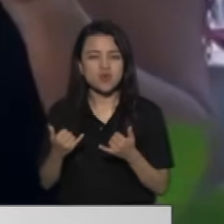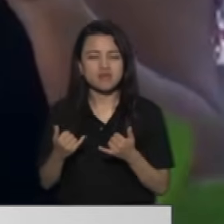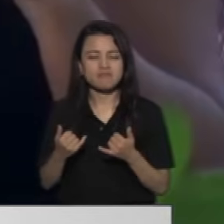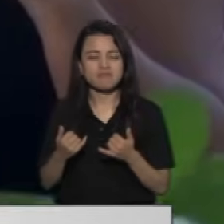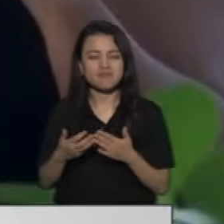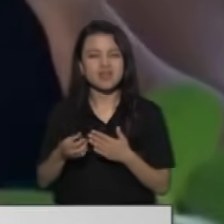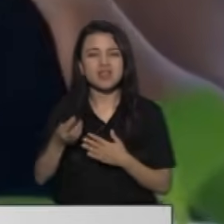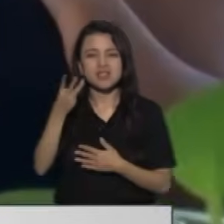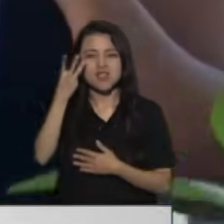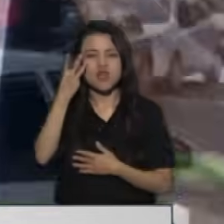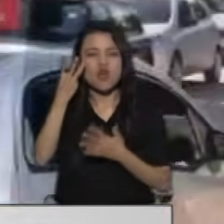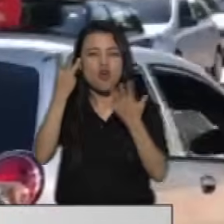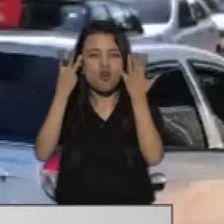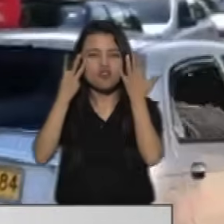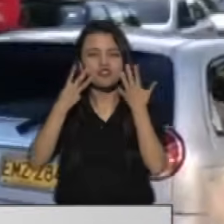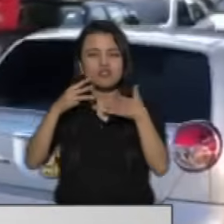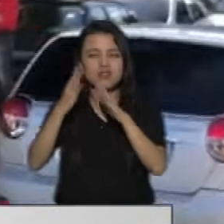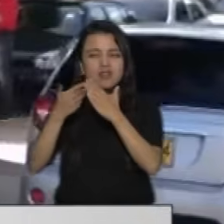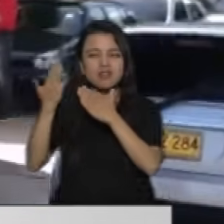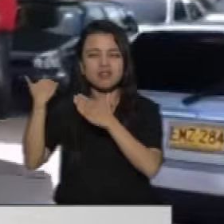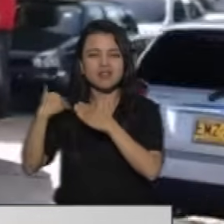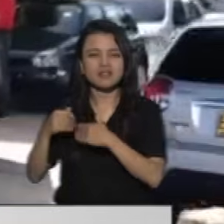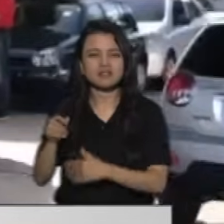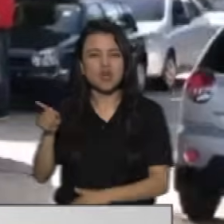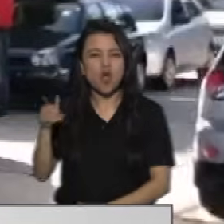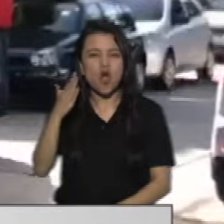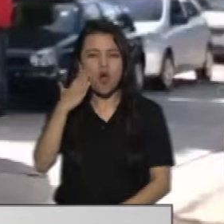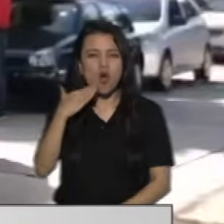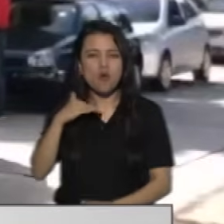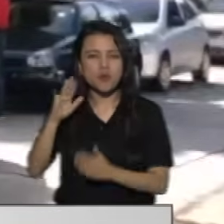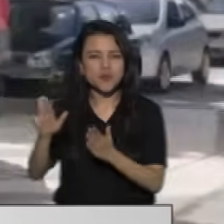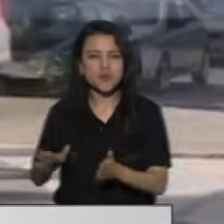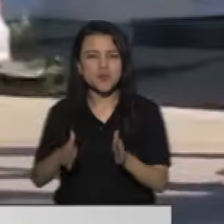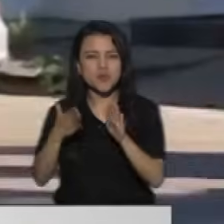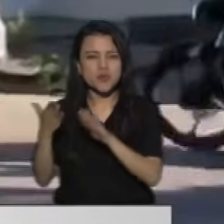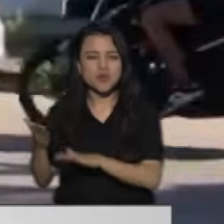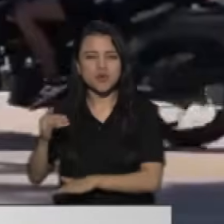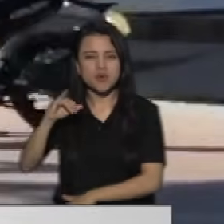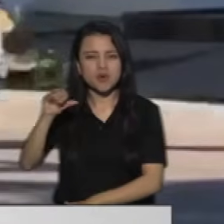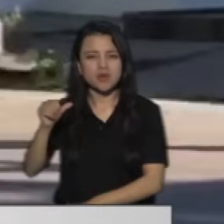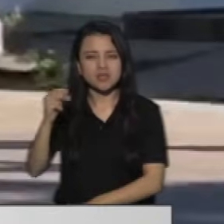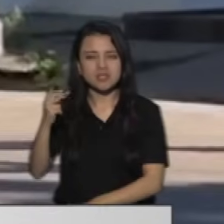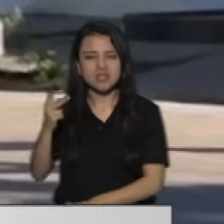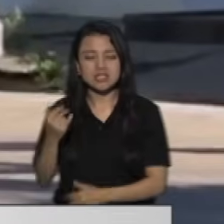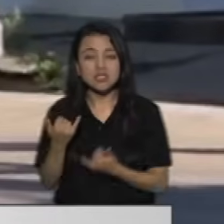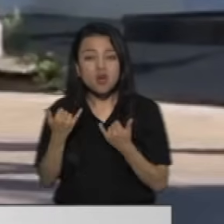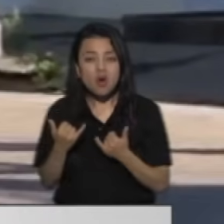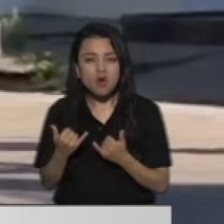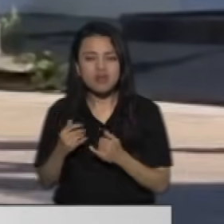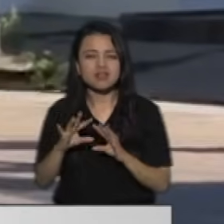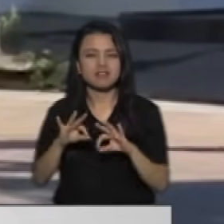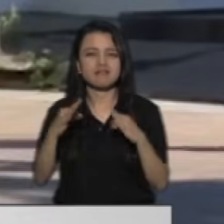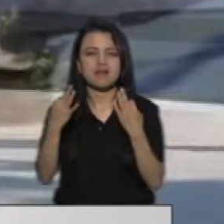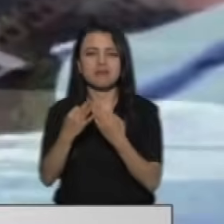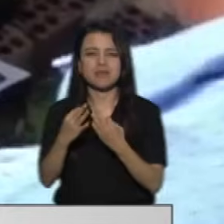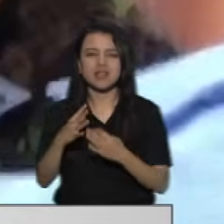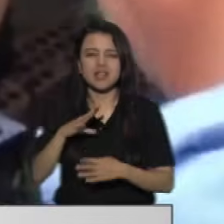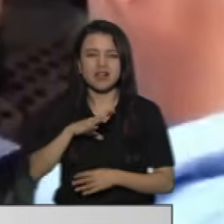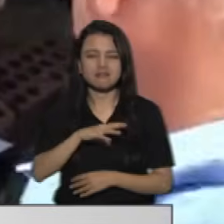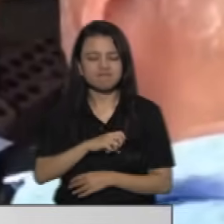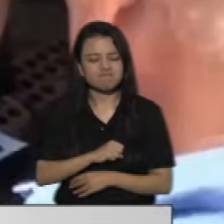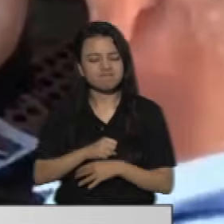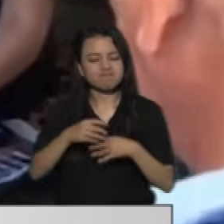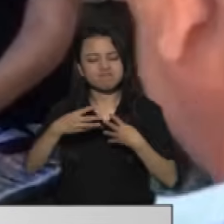8 días, adelantaron un plantón reclamando justicia. El plantón se adelantó en el mismo lugar en donde Jack,